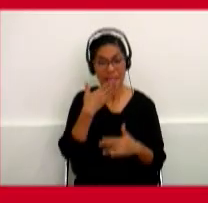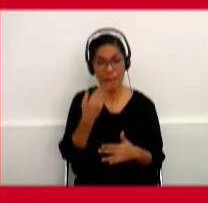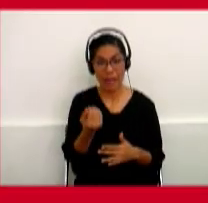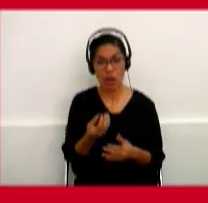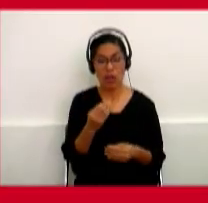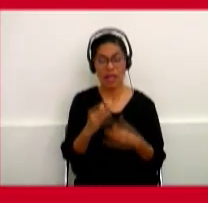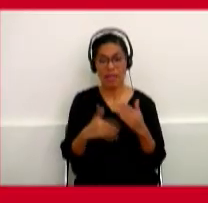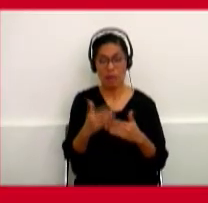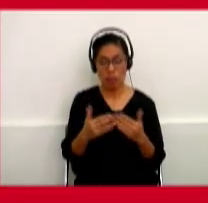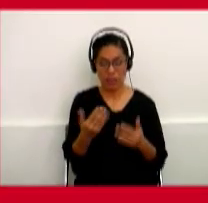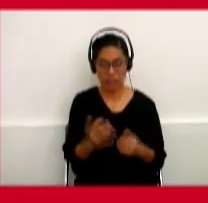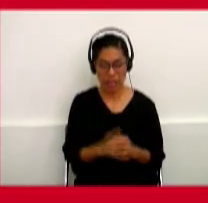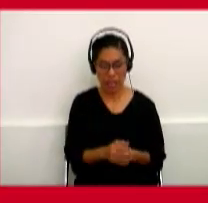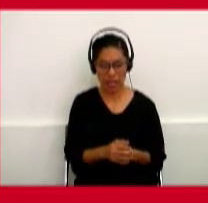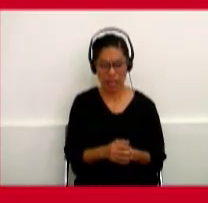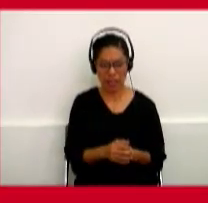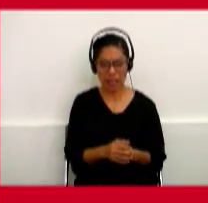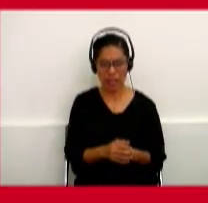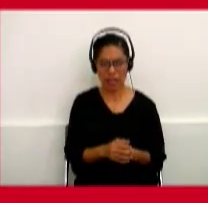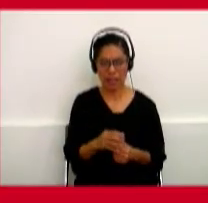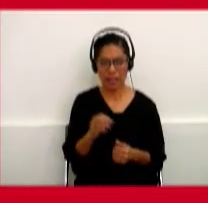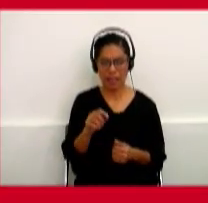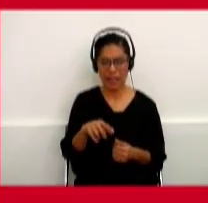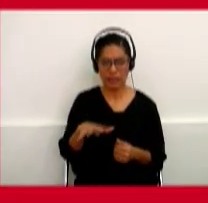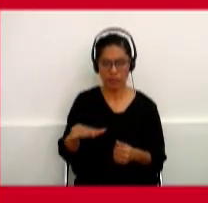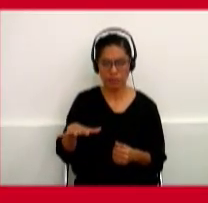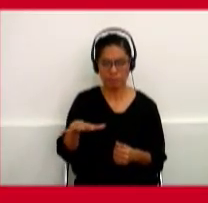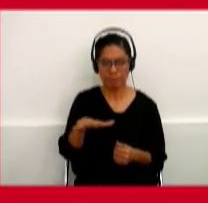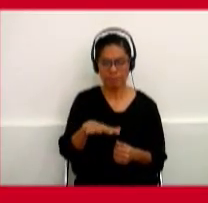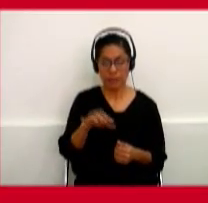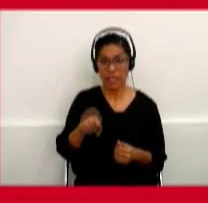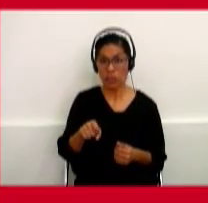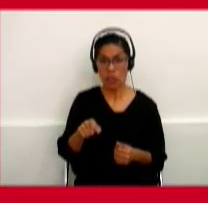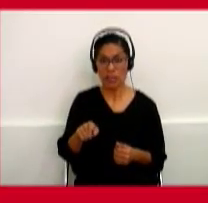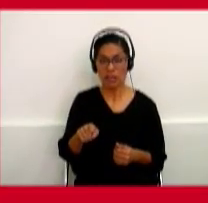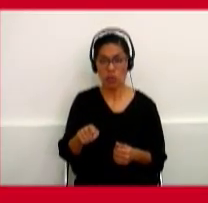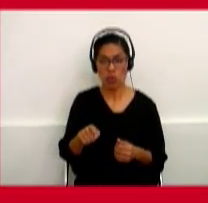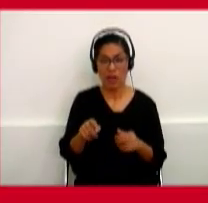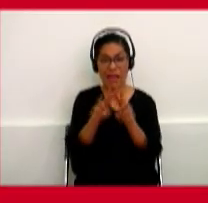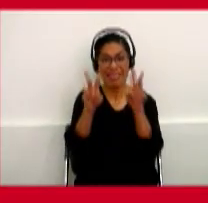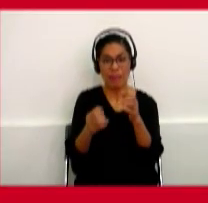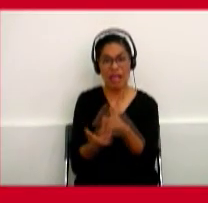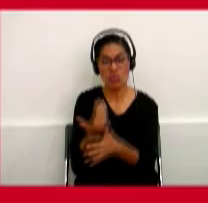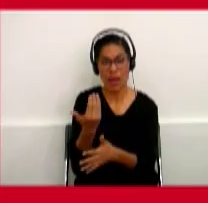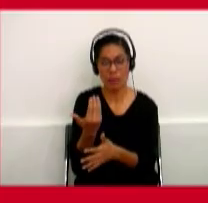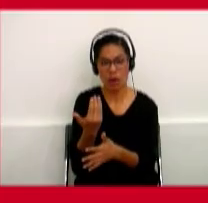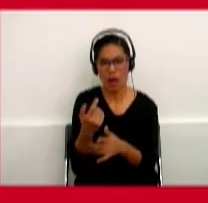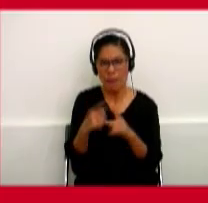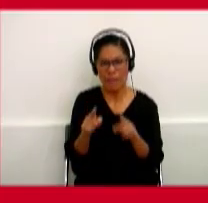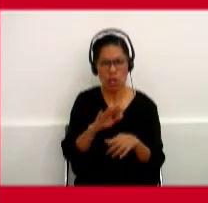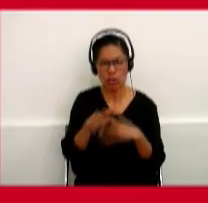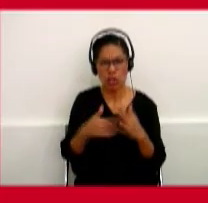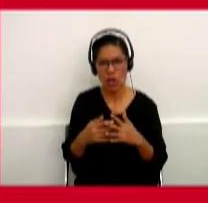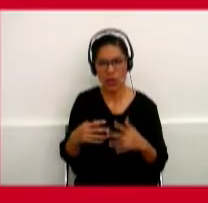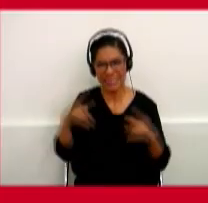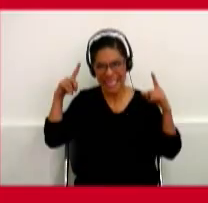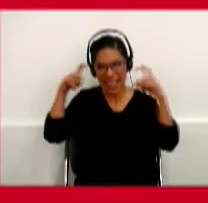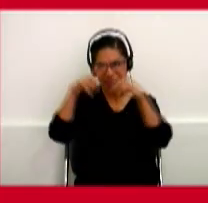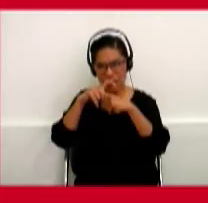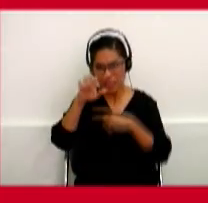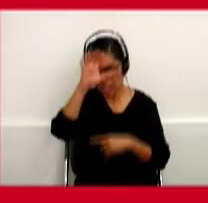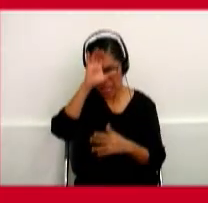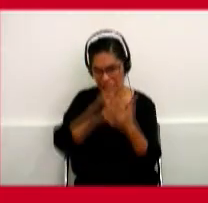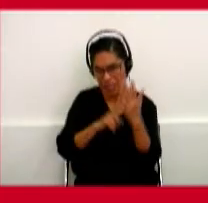rendimiento throughput en sus operaciones. Y luego finalmente, y este es un área nicho, pero uno de los desafíos en el sector